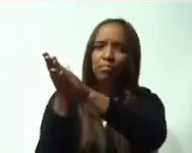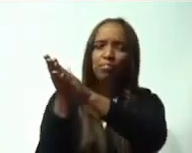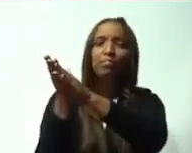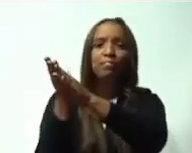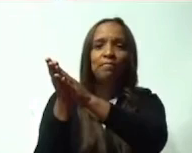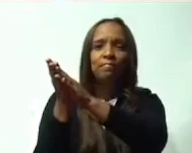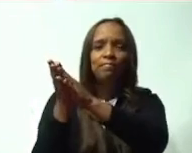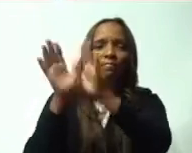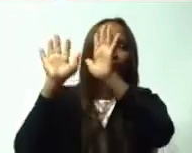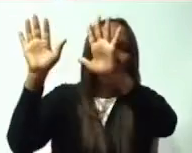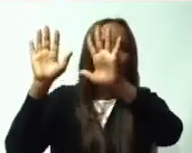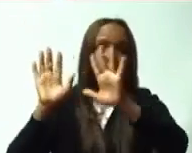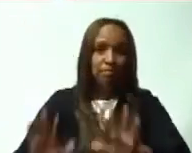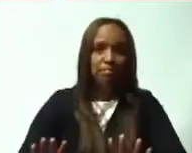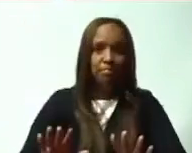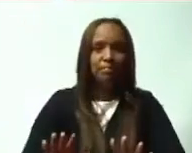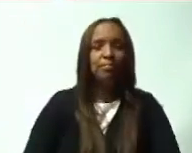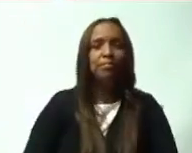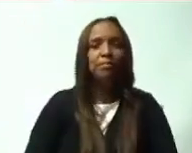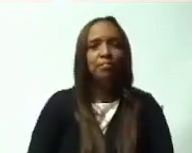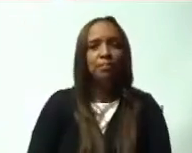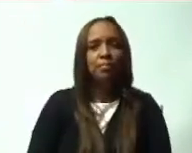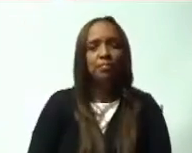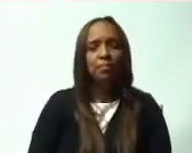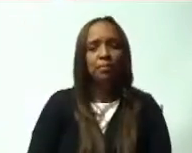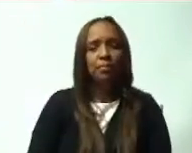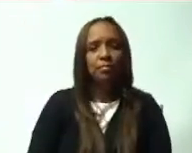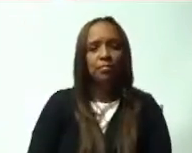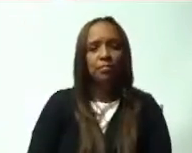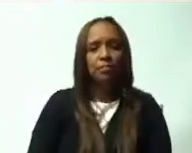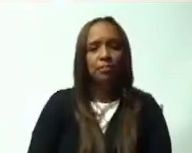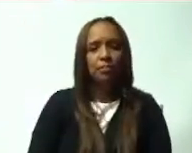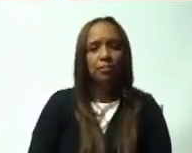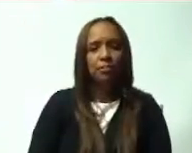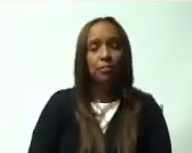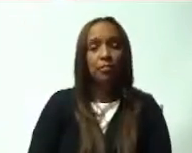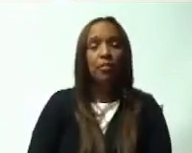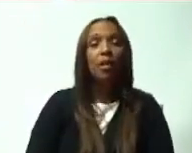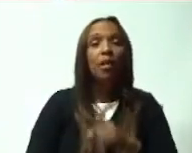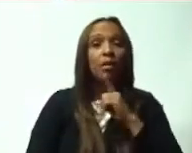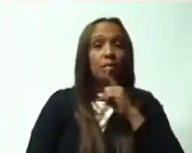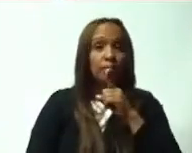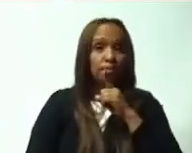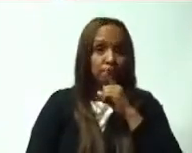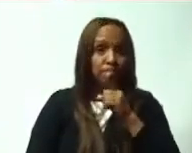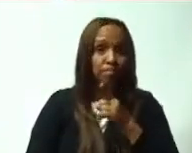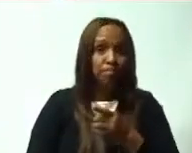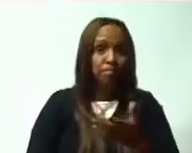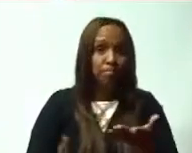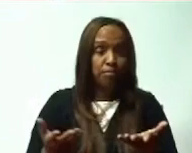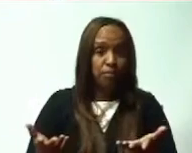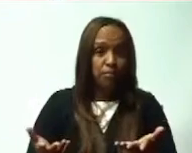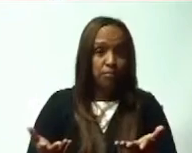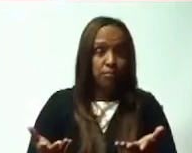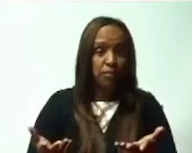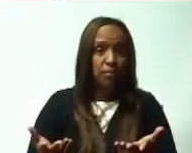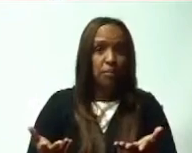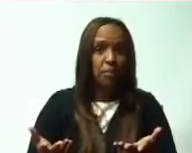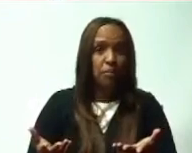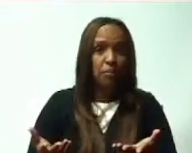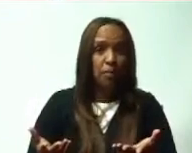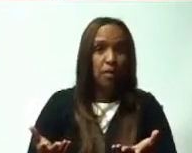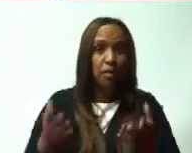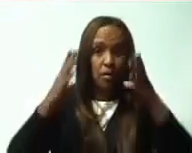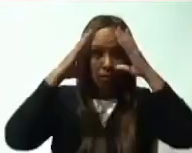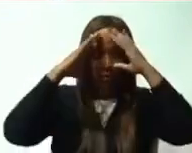porque ha construido un liderazgo que ha compartido con